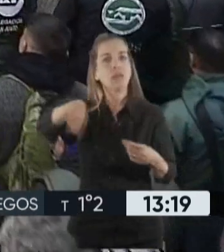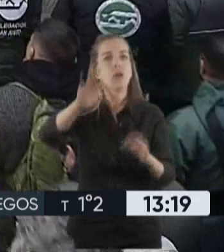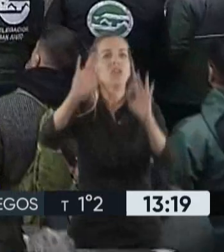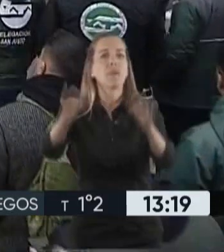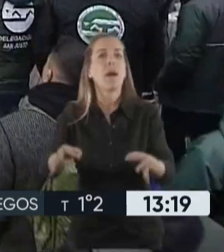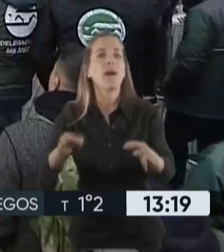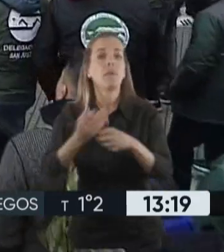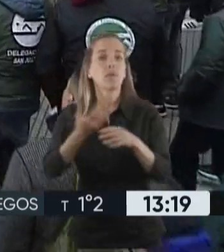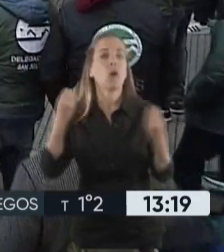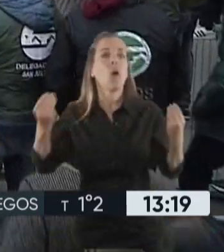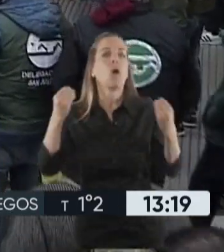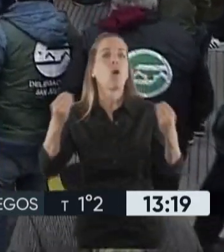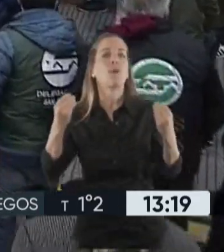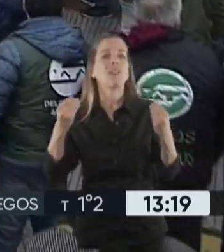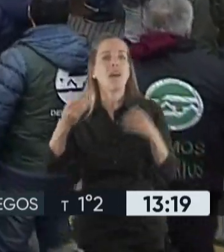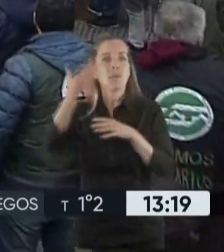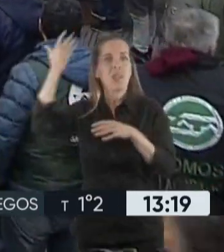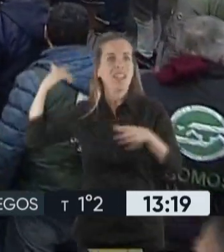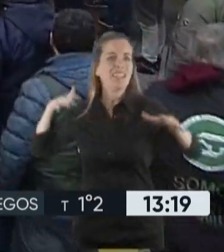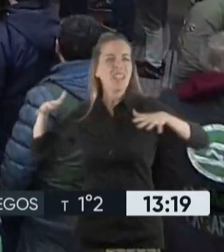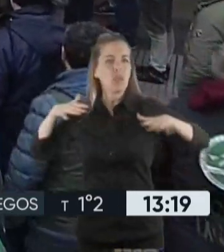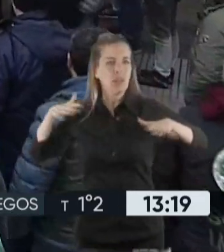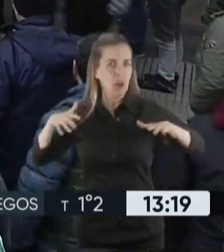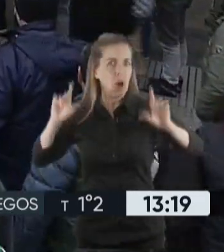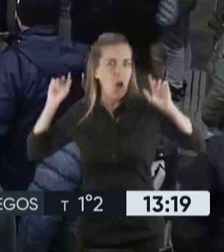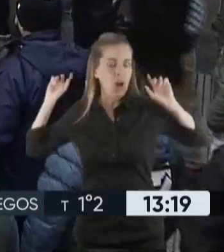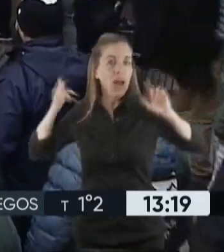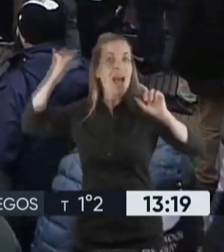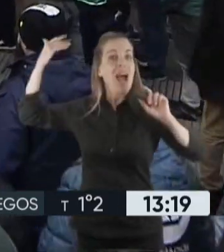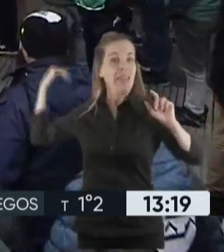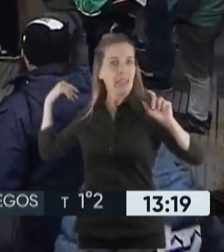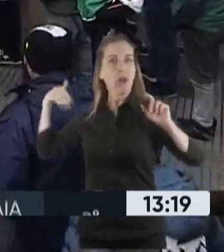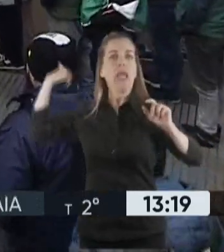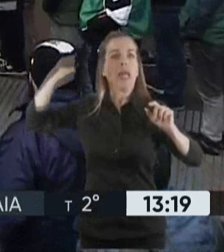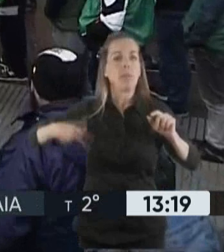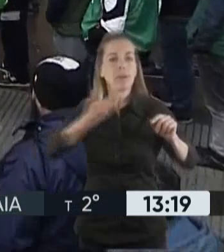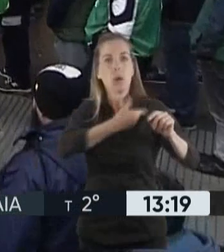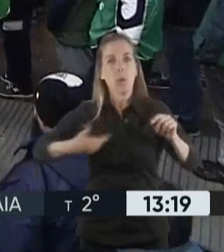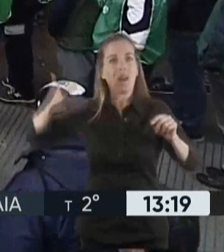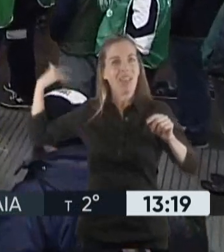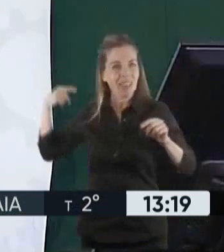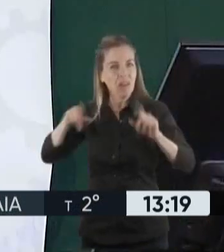dónde estábamos y lo que hicieron los que hoy andan dando cátedra.